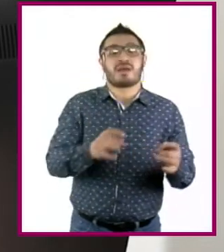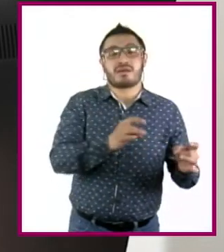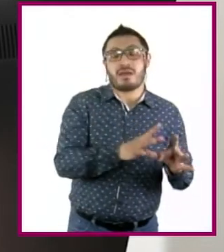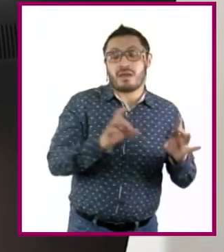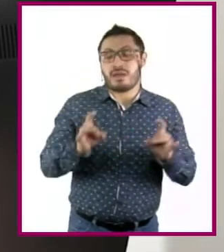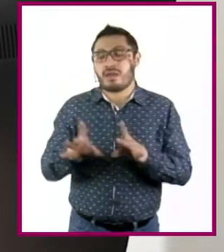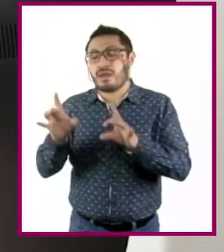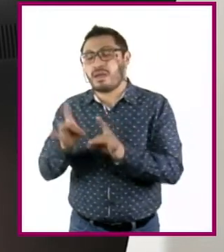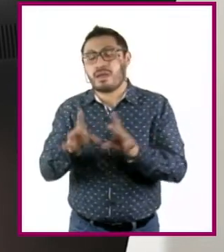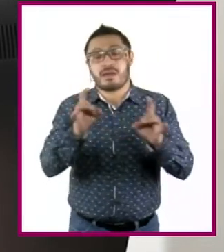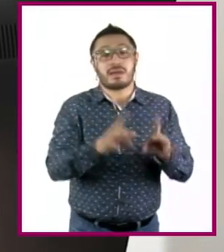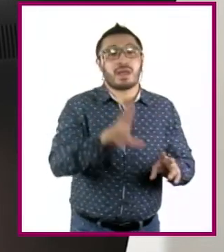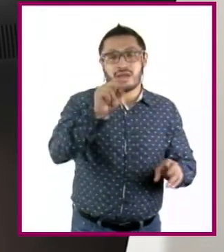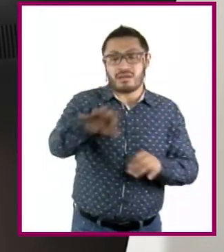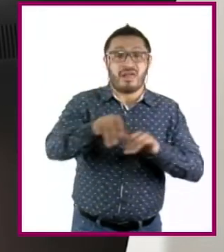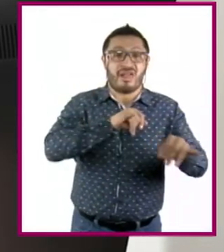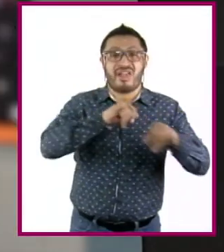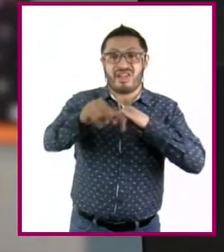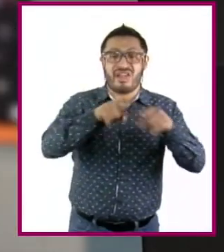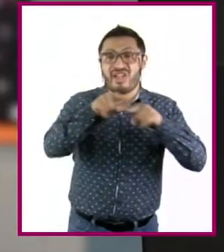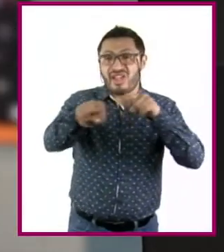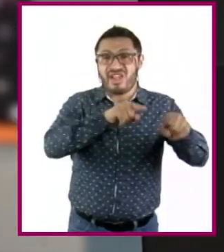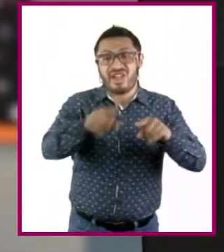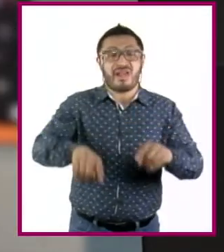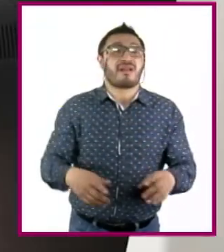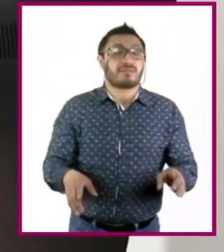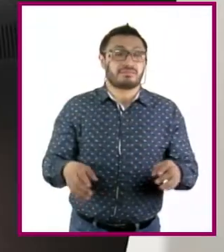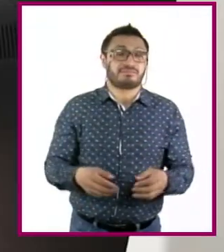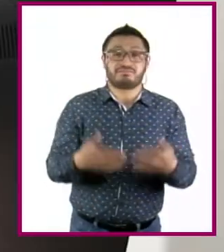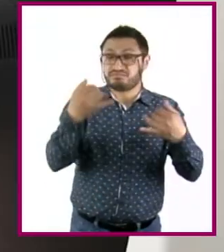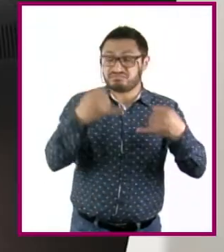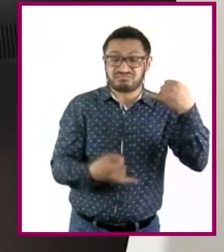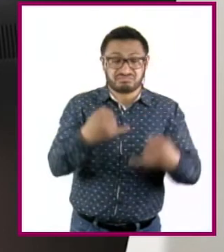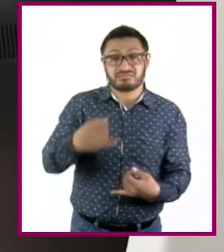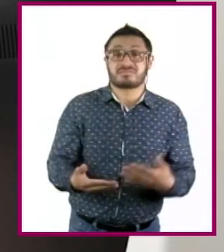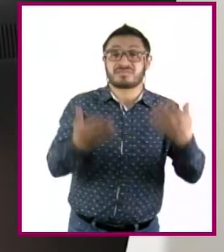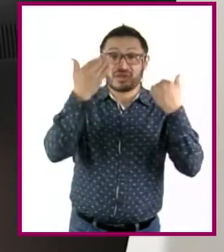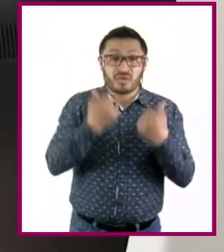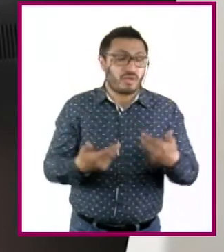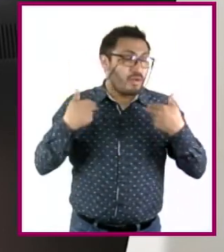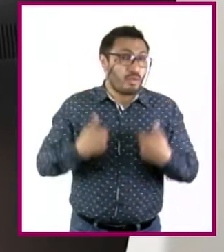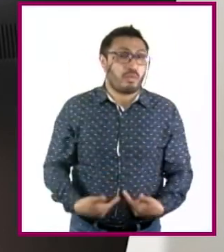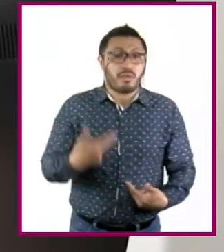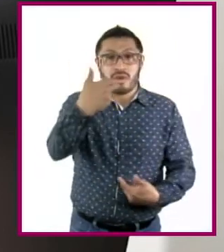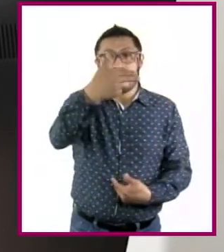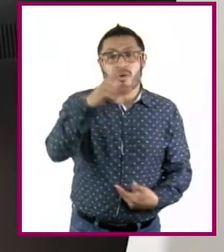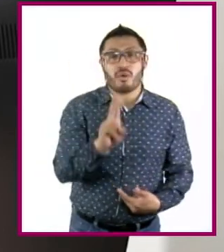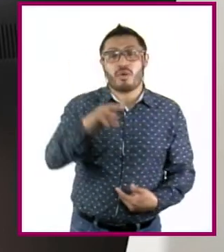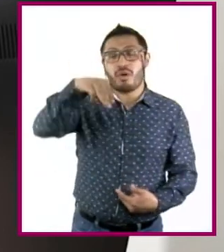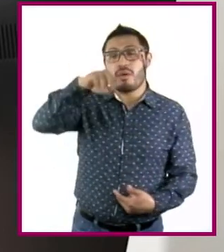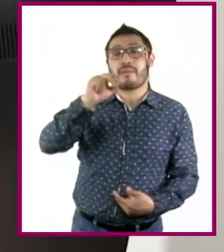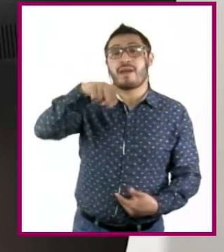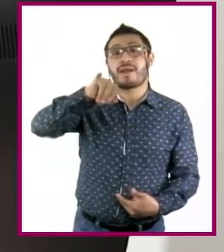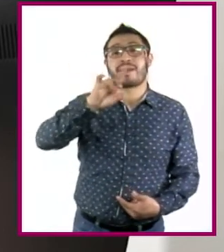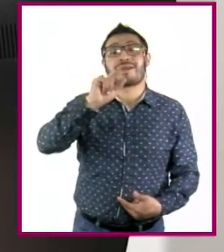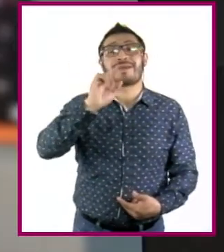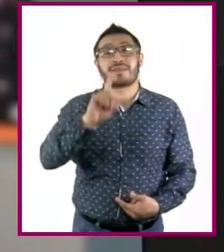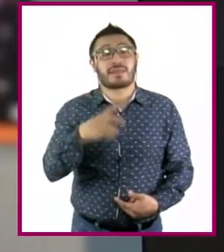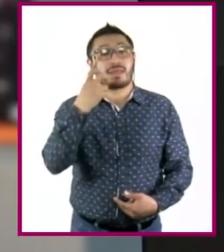de manera inflexible. No tienen... ¿Humanidad? Sí, supongo que es eso. Y por eso te da más miedo,